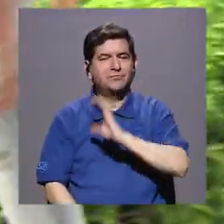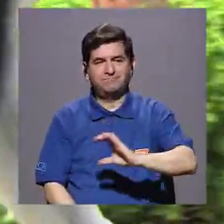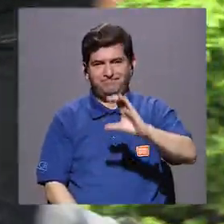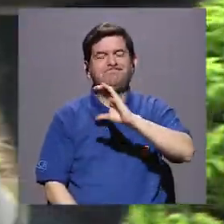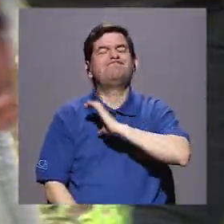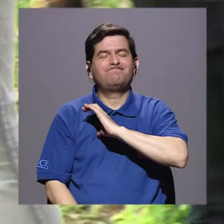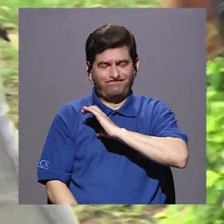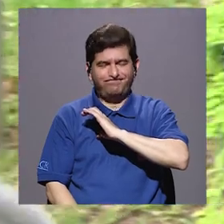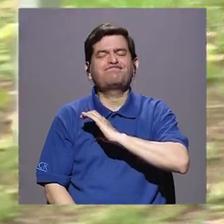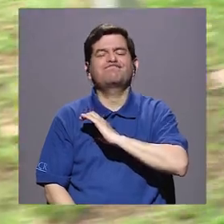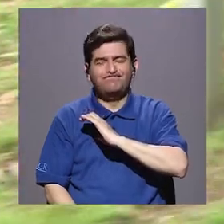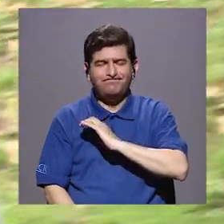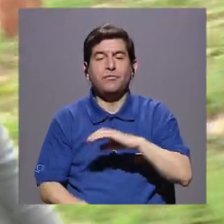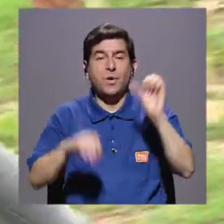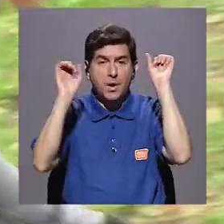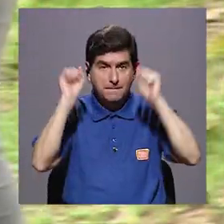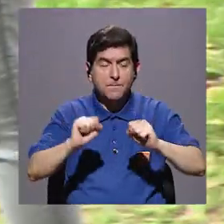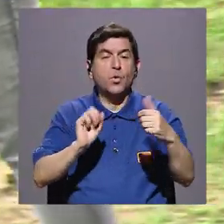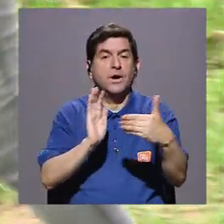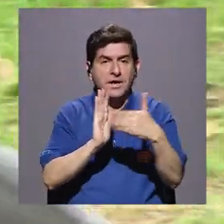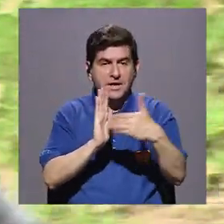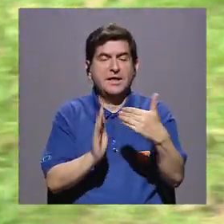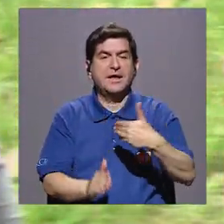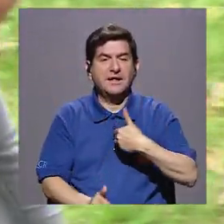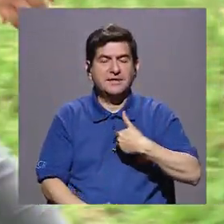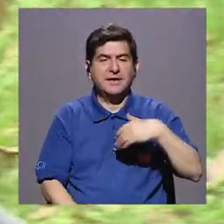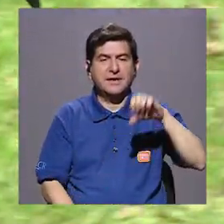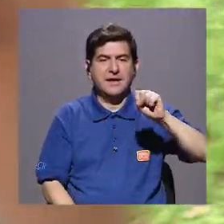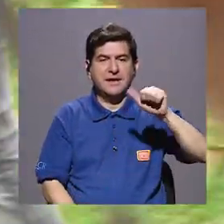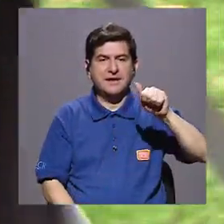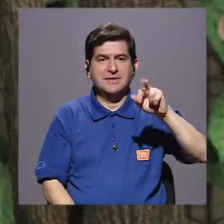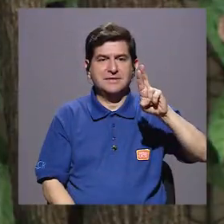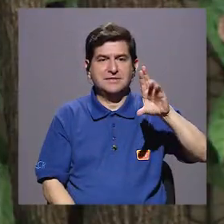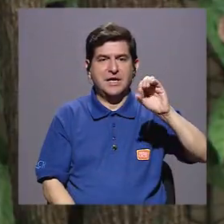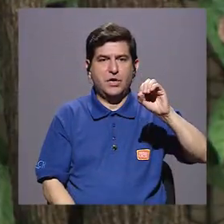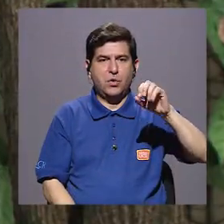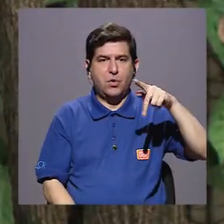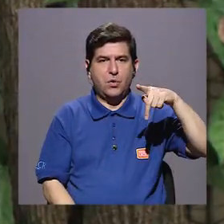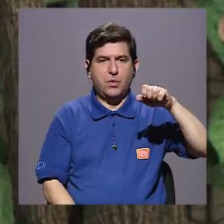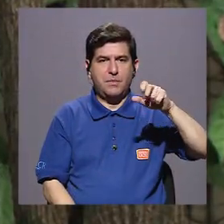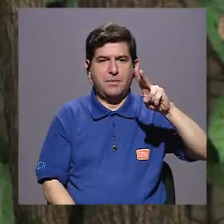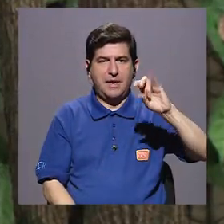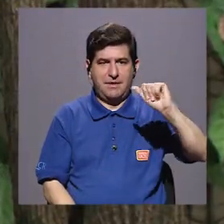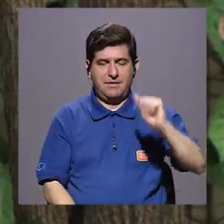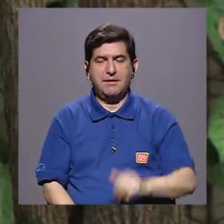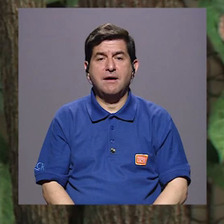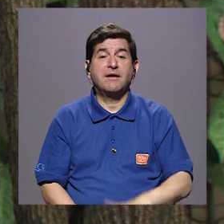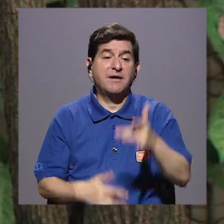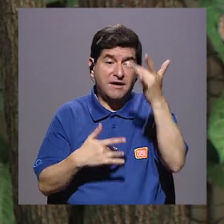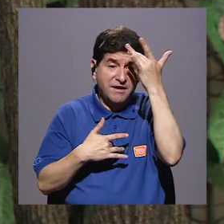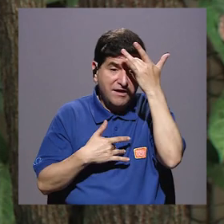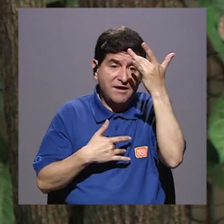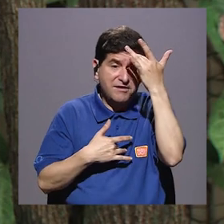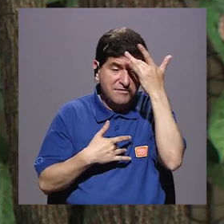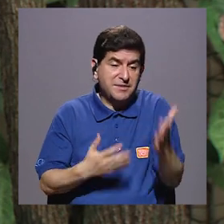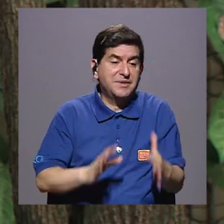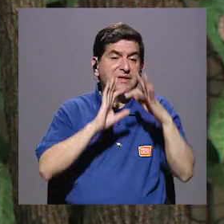otra condición que nos puede condicionar a tener sarcopenia. Uh-huh. Bueno, como es una enfermedad que igual